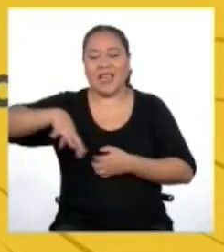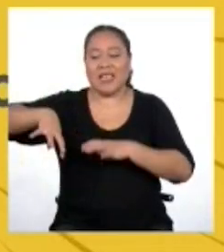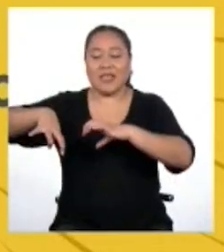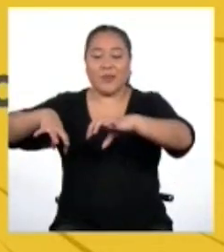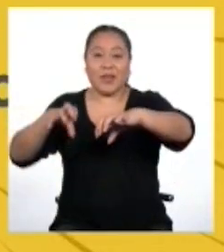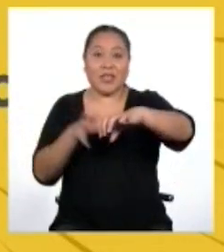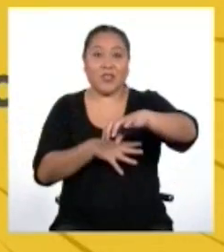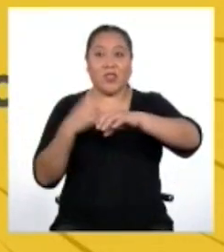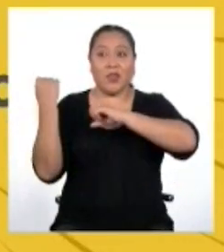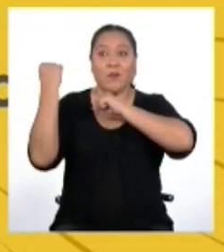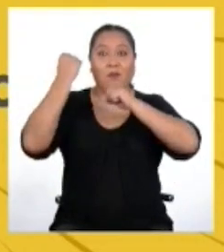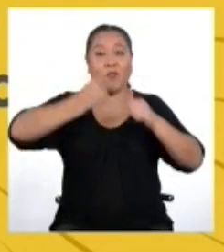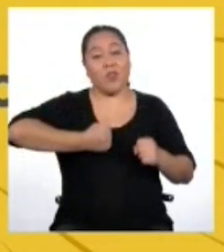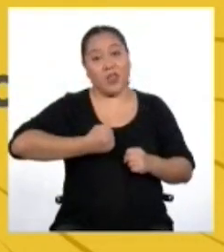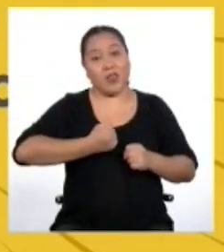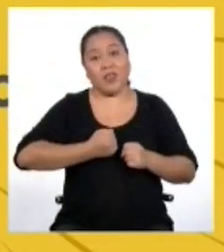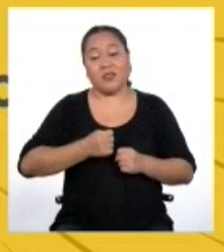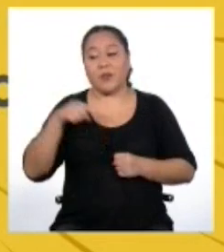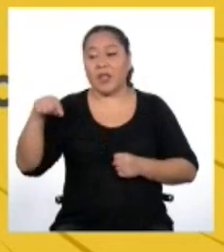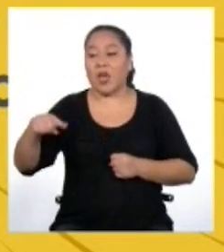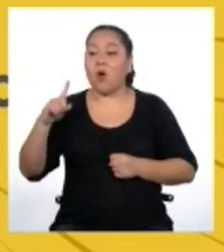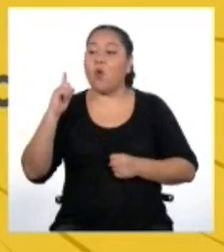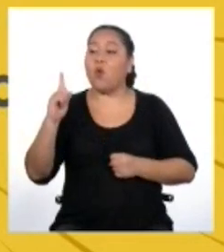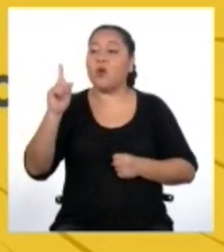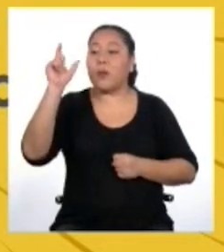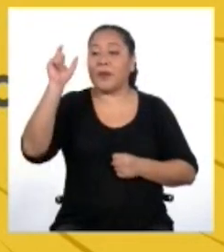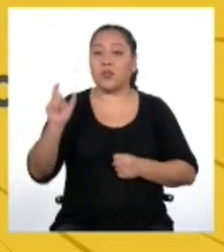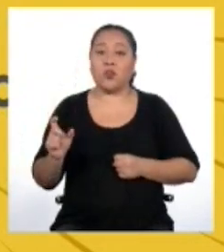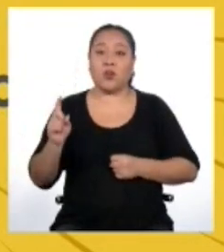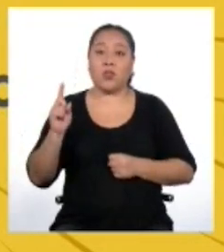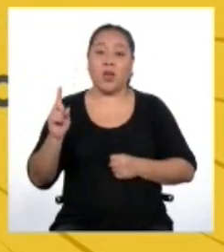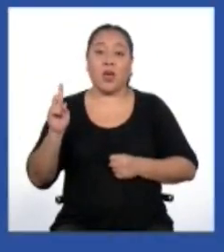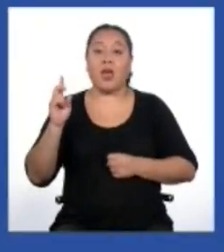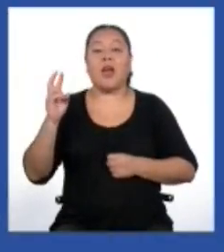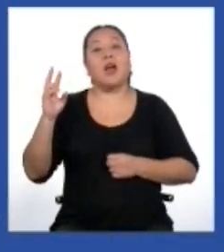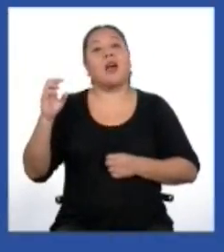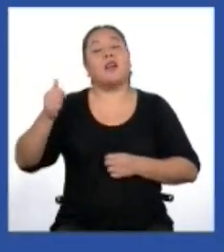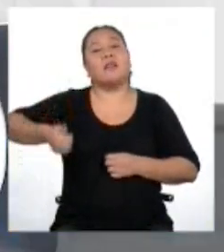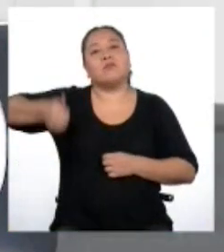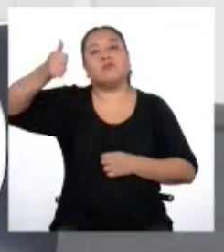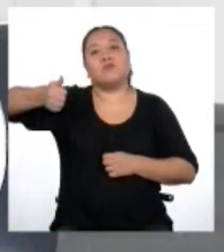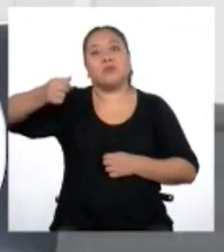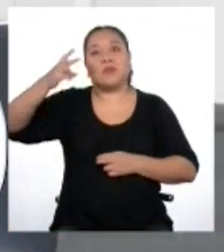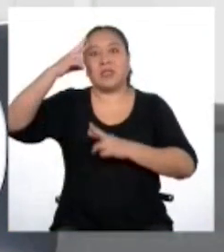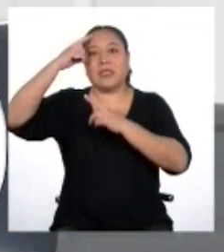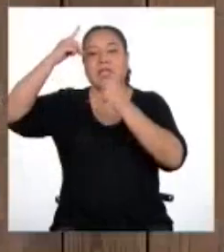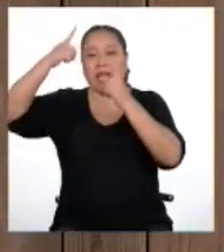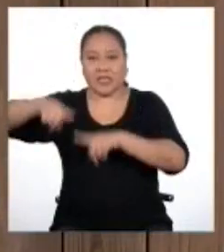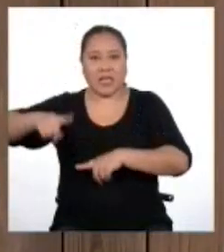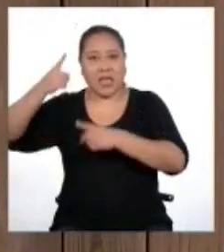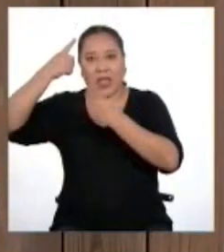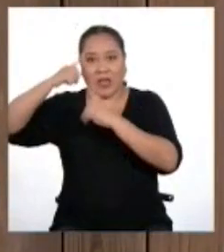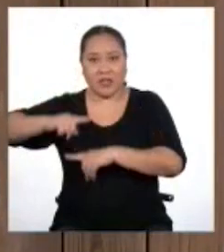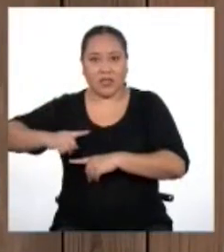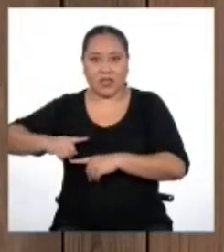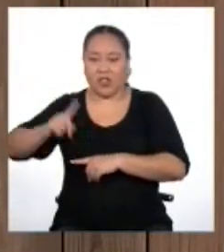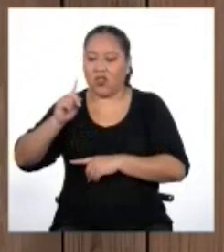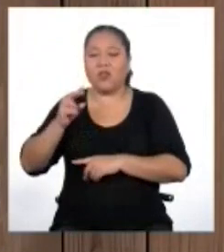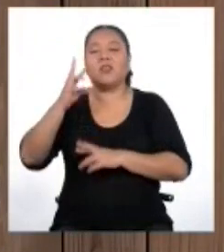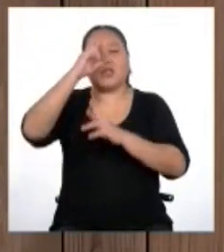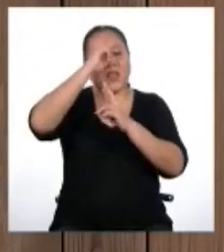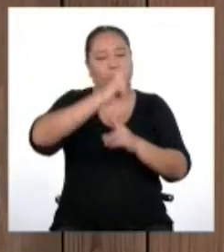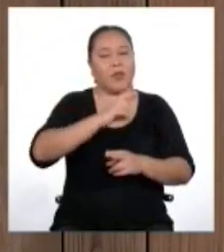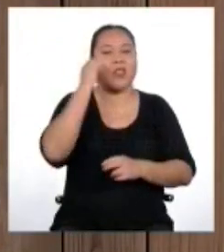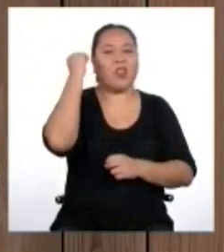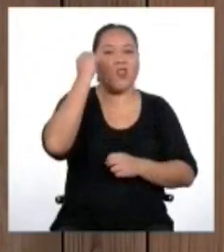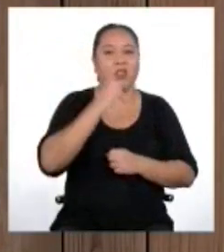poderes es para evitar situaciones autoritarias, donde no se respetan nuestros derechos. Voy comprendiendo. Qué bueno que te esté llevando a